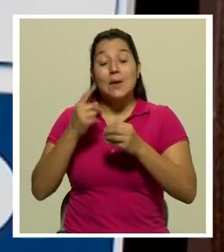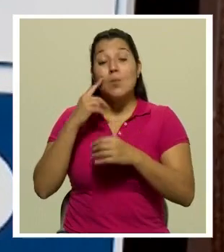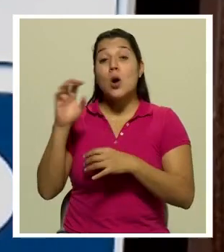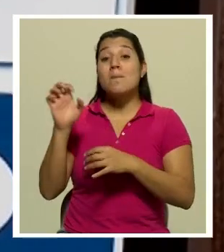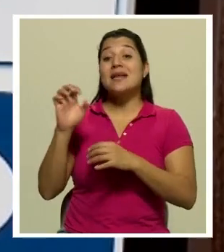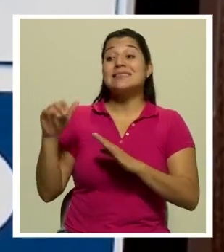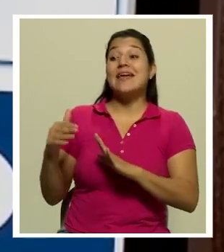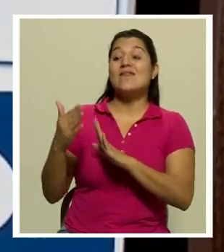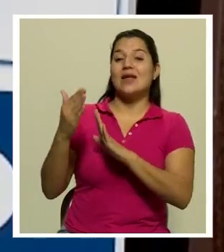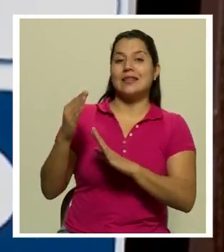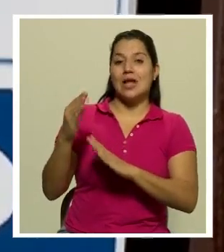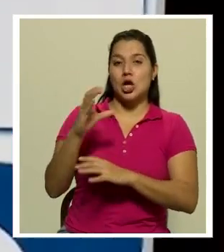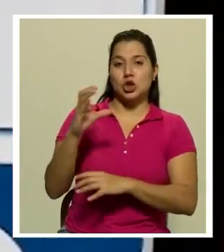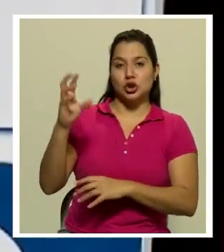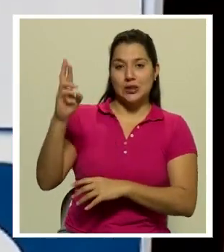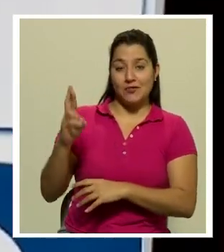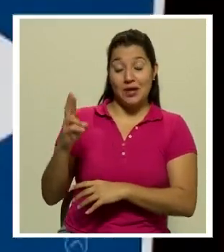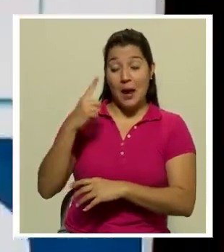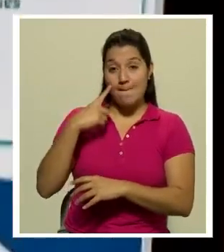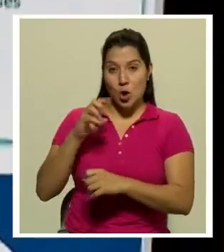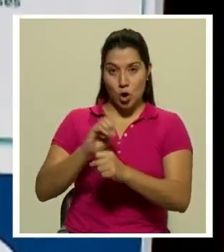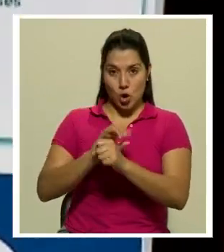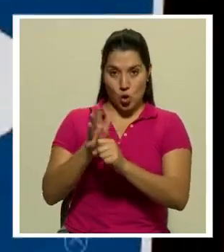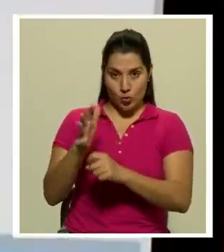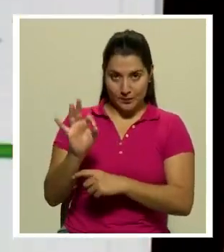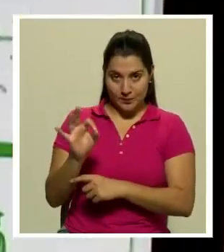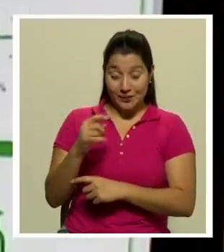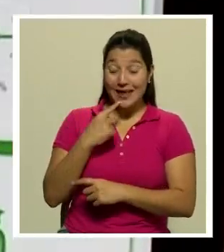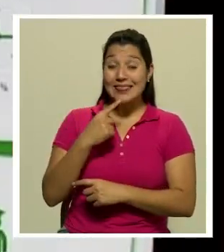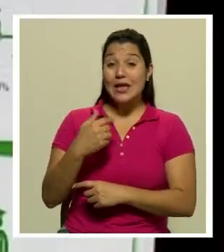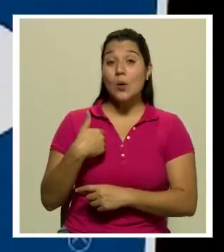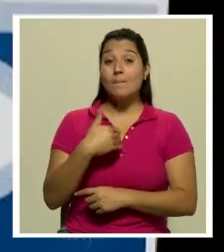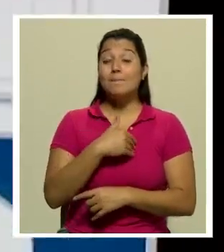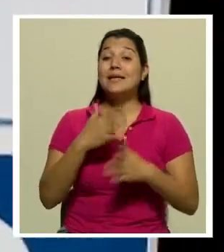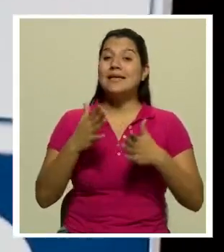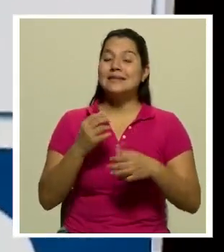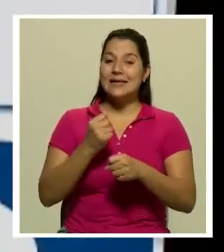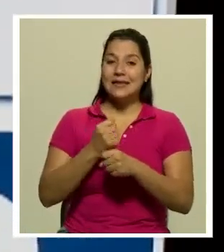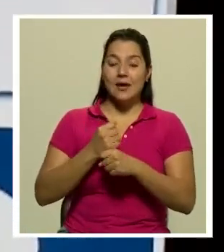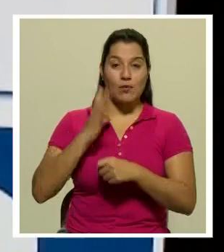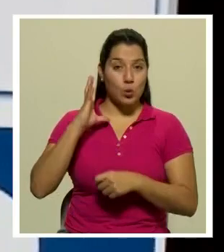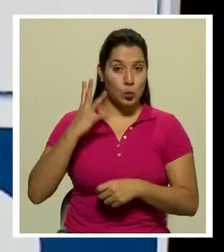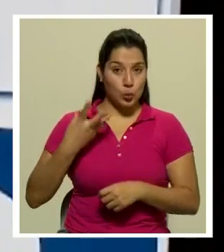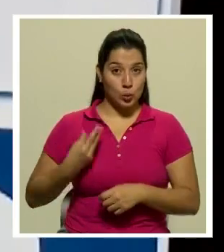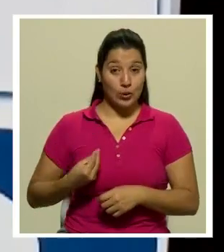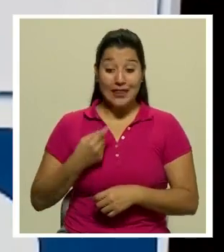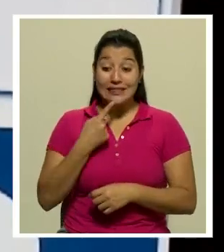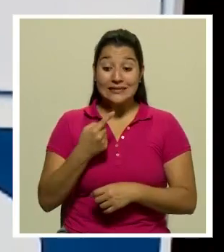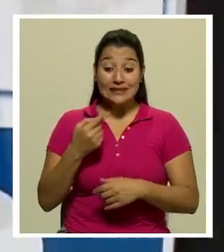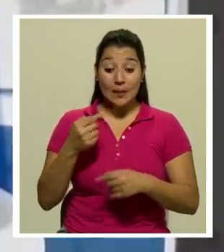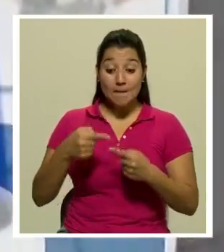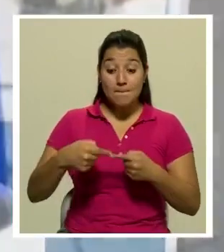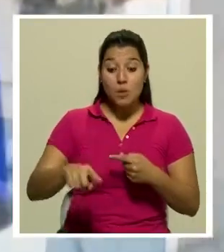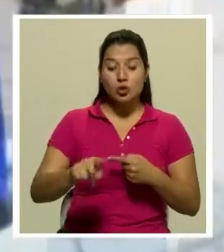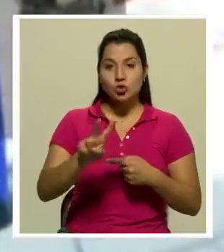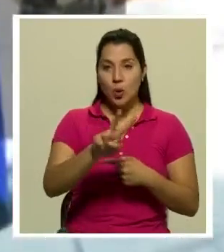el COVID-19. Datos de la ministra de Trabajo, Yanina Dinarte, afirman que en un plazo de 2 meses,